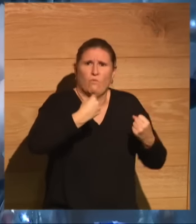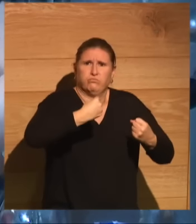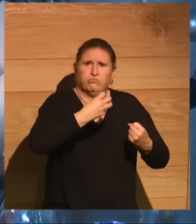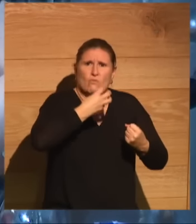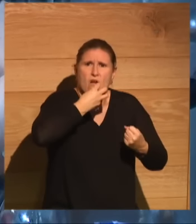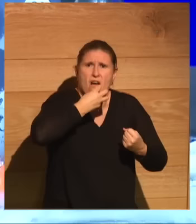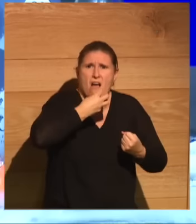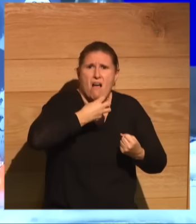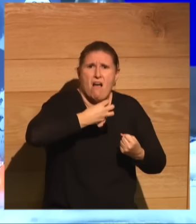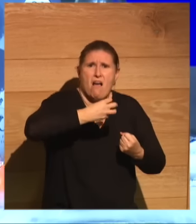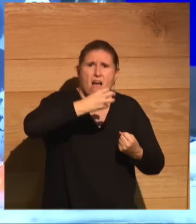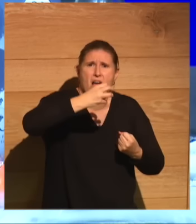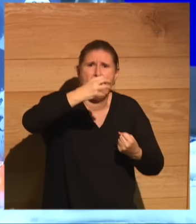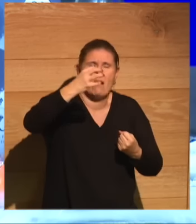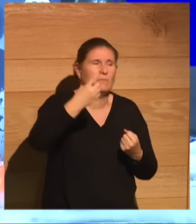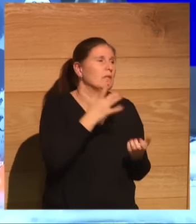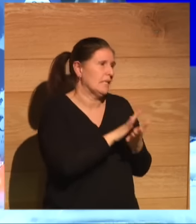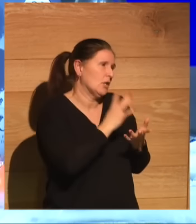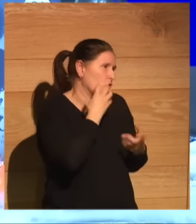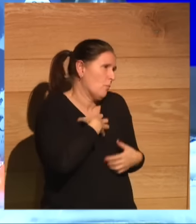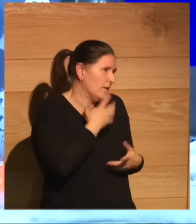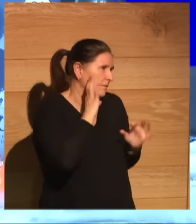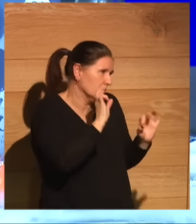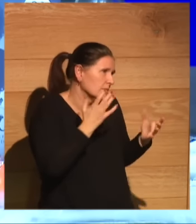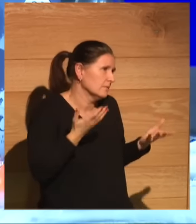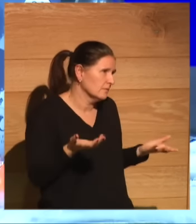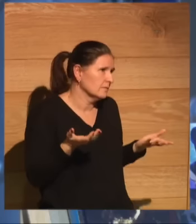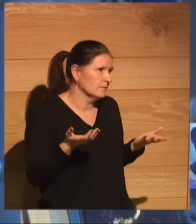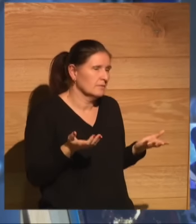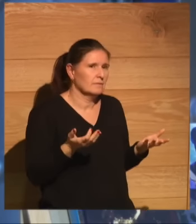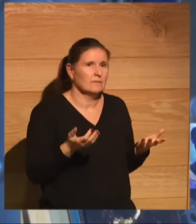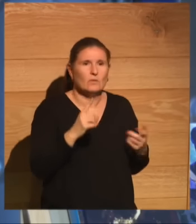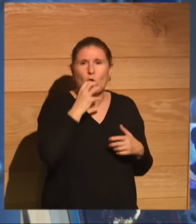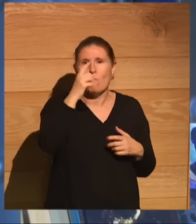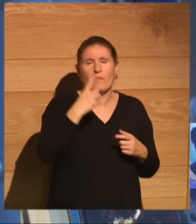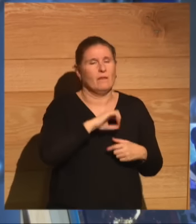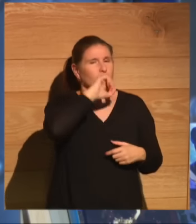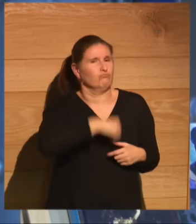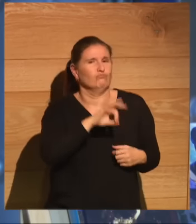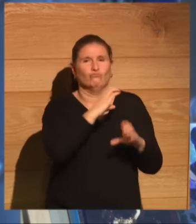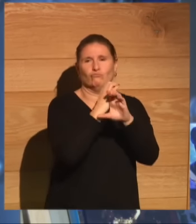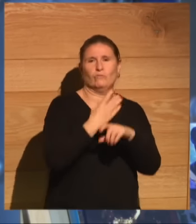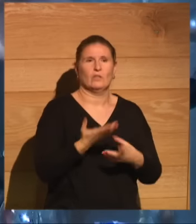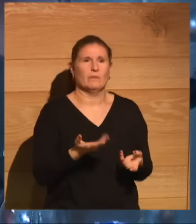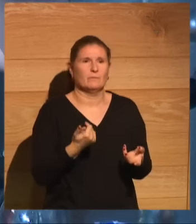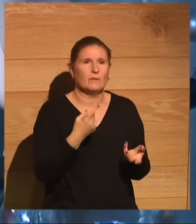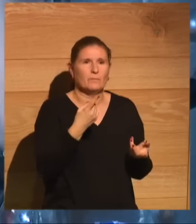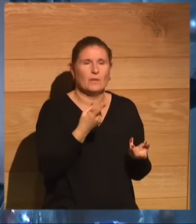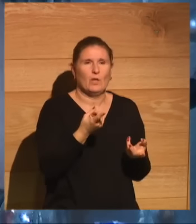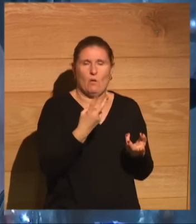voz de... Claro, porque chillar así tranquilo, claro. No puedes chillar tranquilo. Digamos que voz del fanático del cómic. Voz de Arturo en la parroquia,